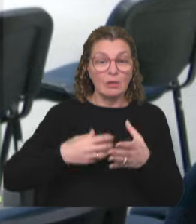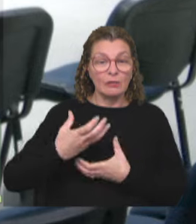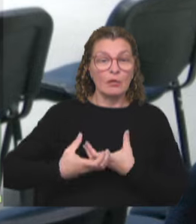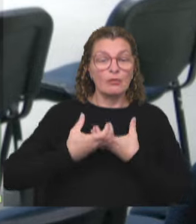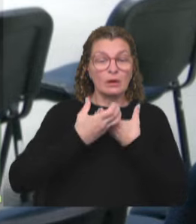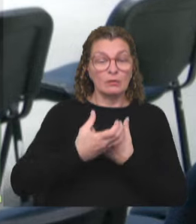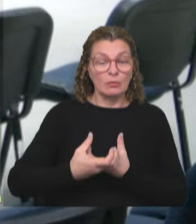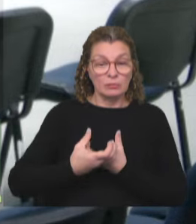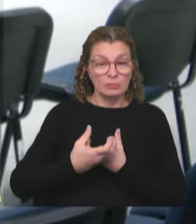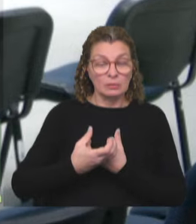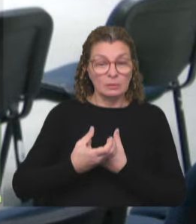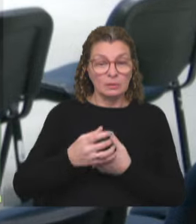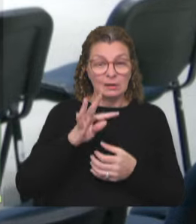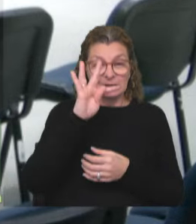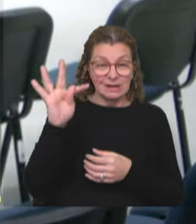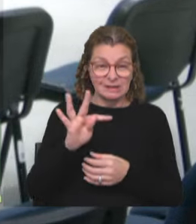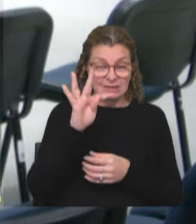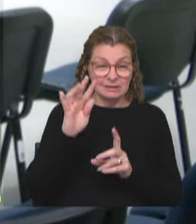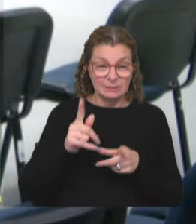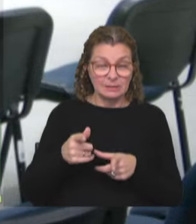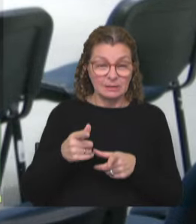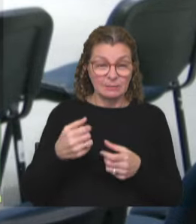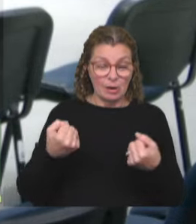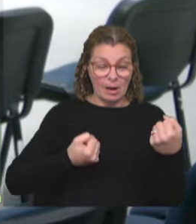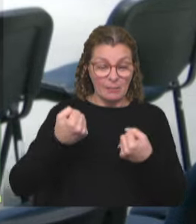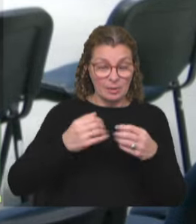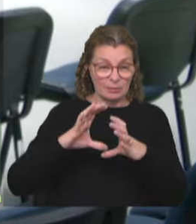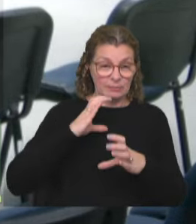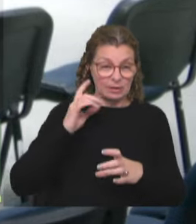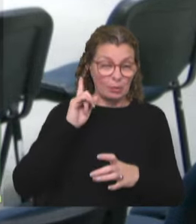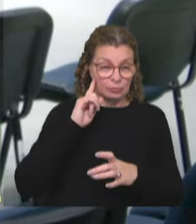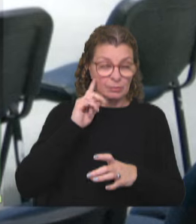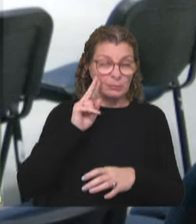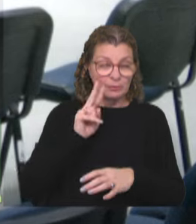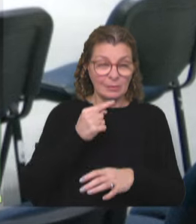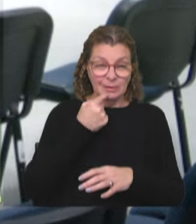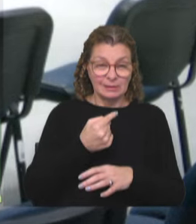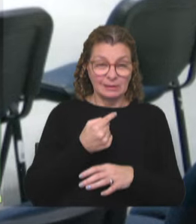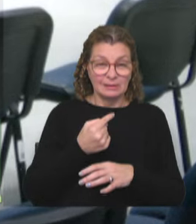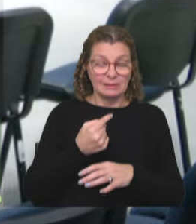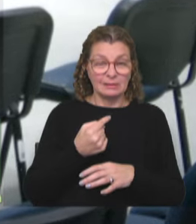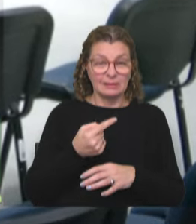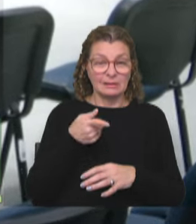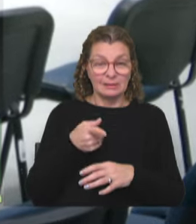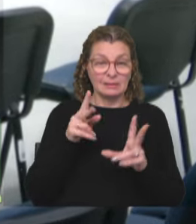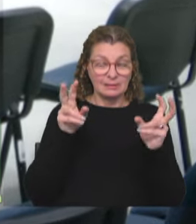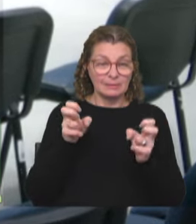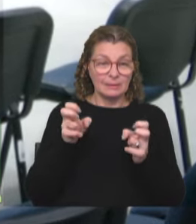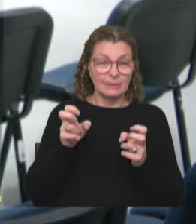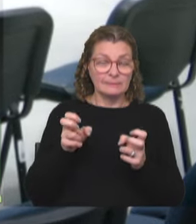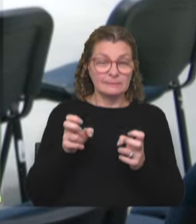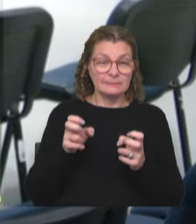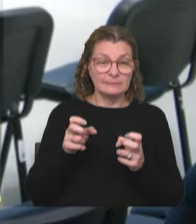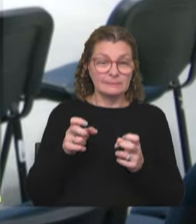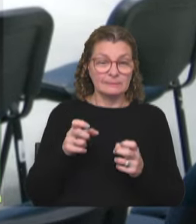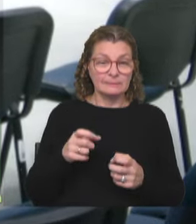para los talleres y para los camiones. Escuchemos y veamos lo que decía Martinelli al respecto en la Dirección